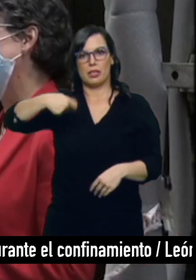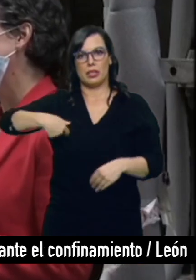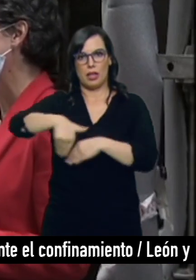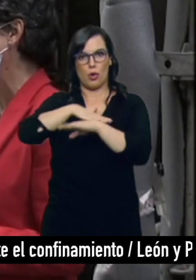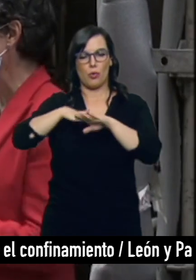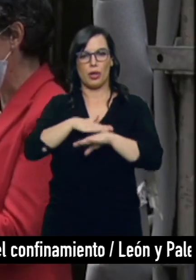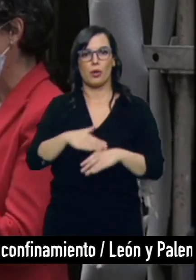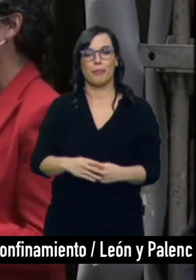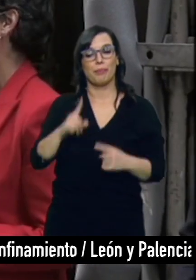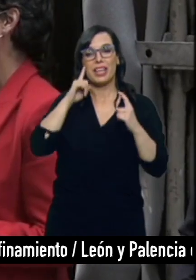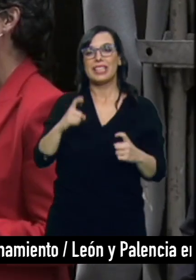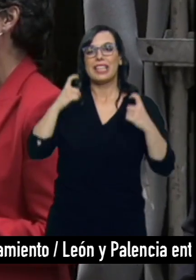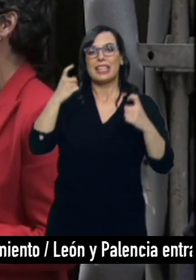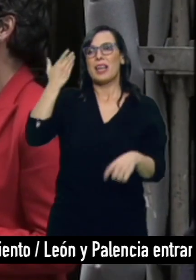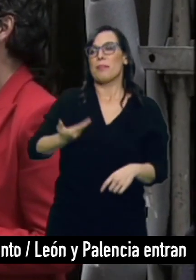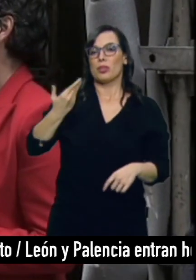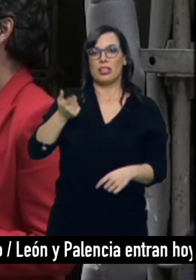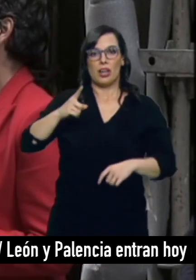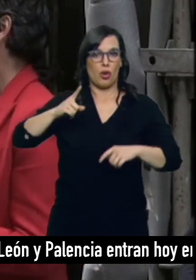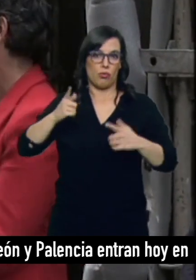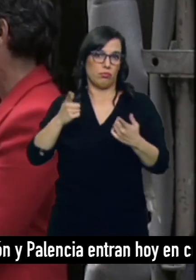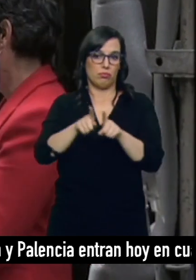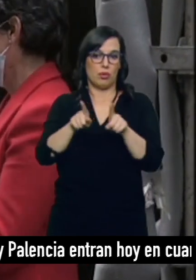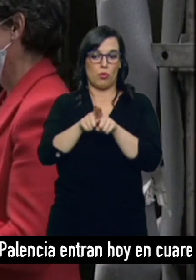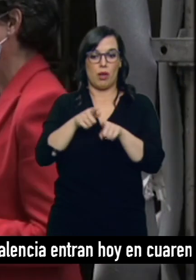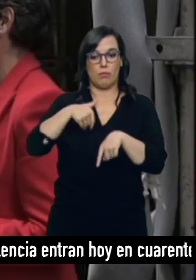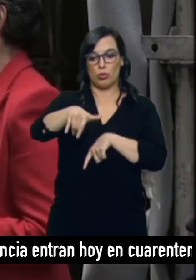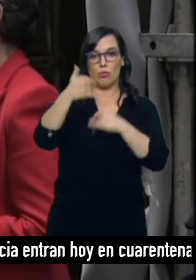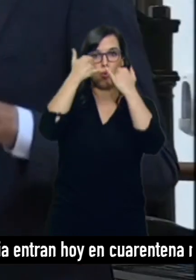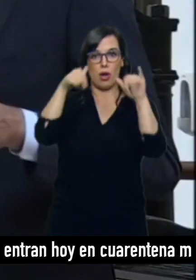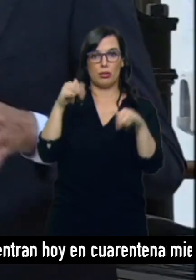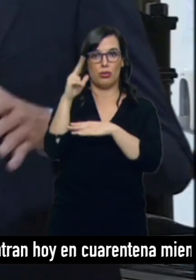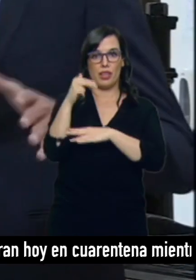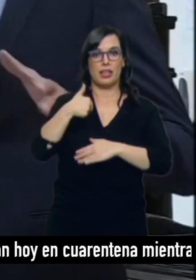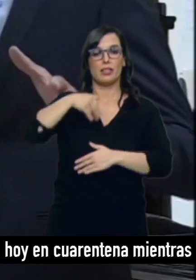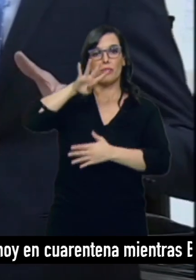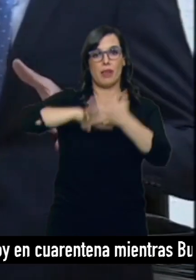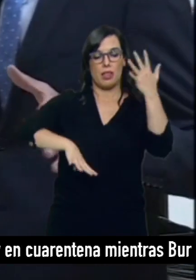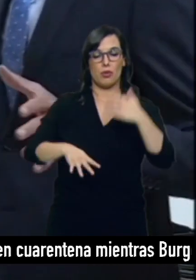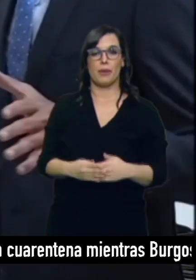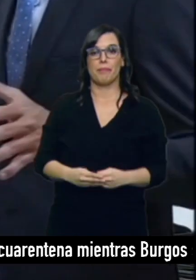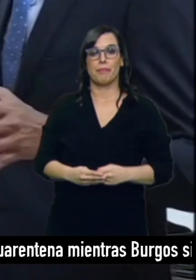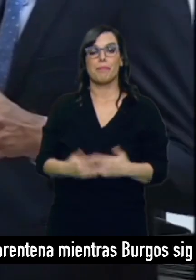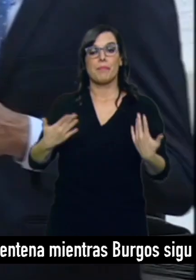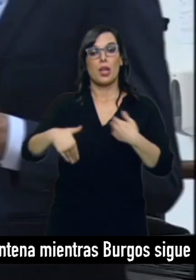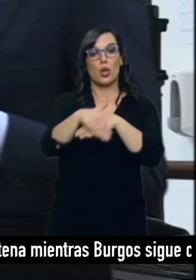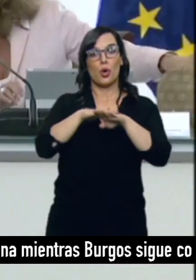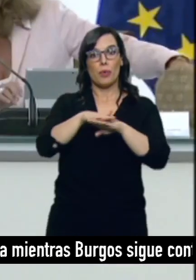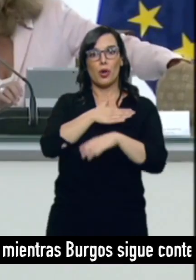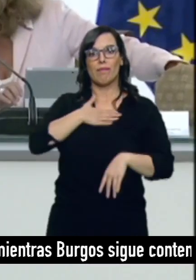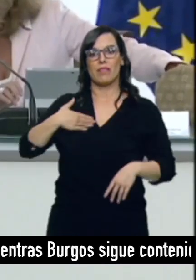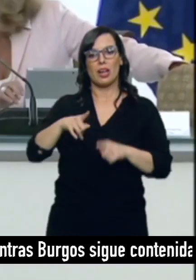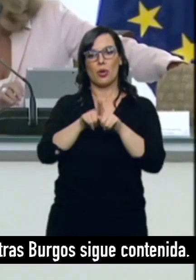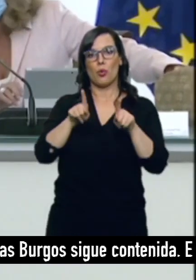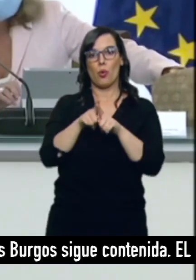Gobierno. Han tratado de restar importancia al acto que Sánchez y el rey mantendrán este viernes en Barcelona, pero con él el Gobierno trata de pasar